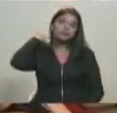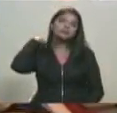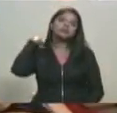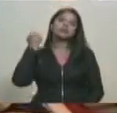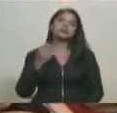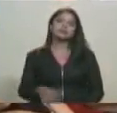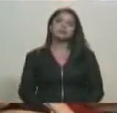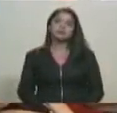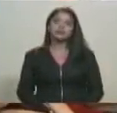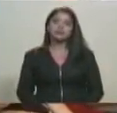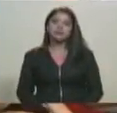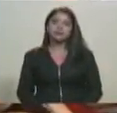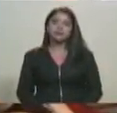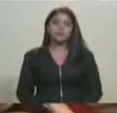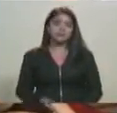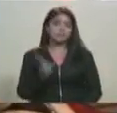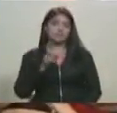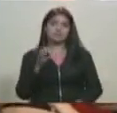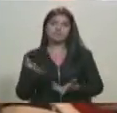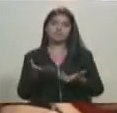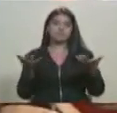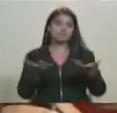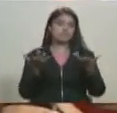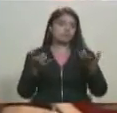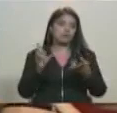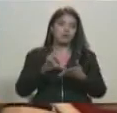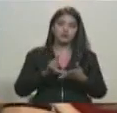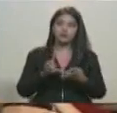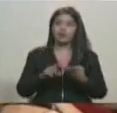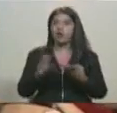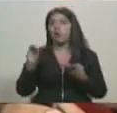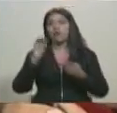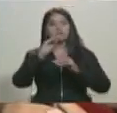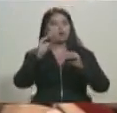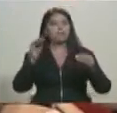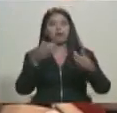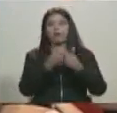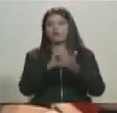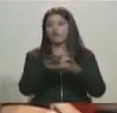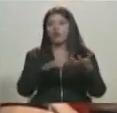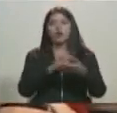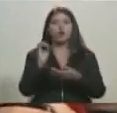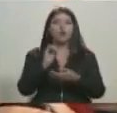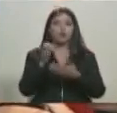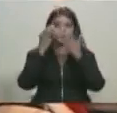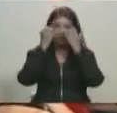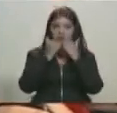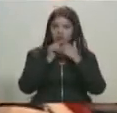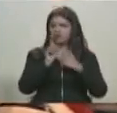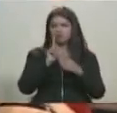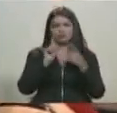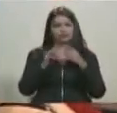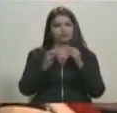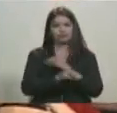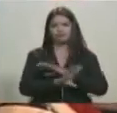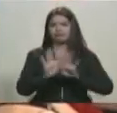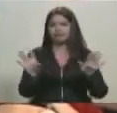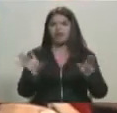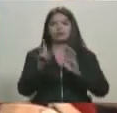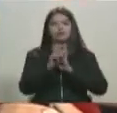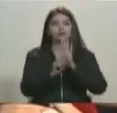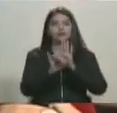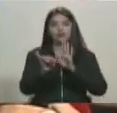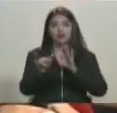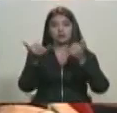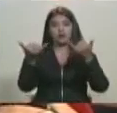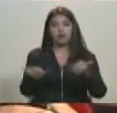cargo ese que tiene, no para quemar una ciudad, no para llamar a la violencia o a provocar actos terroristas, no tiene nada que ver. Entonces, la Asamblea Nacional